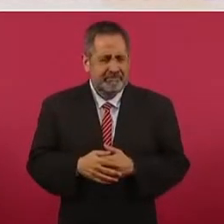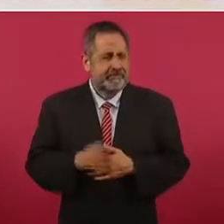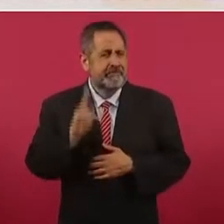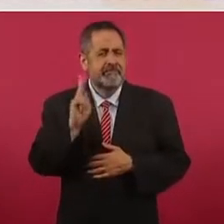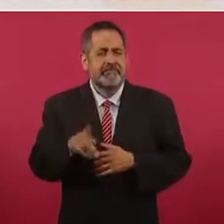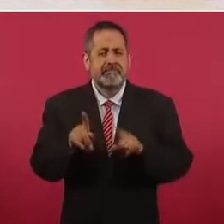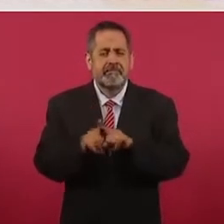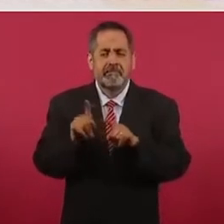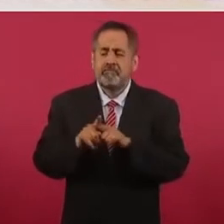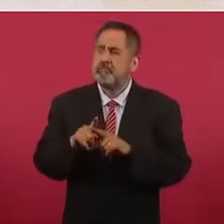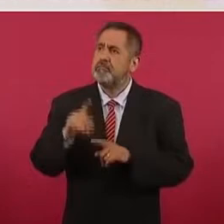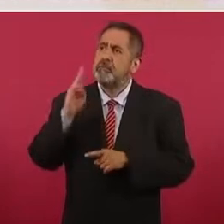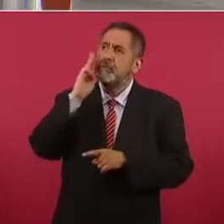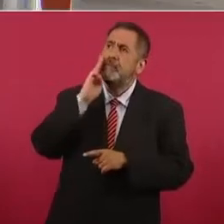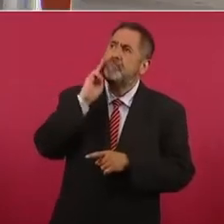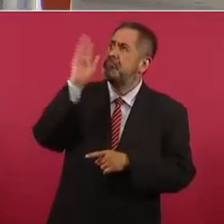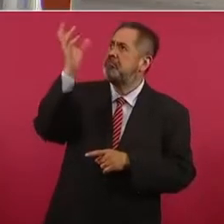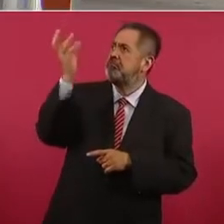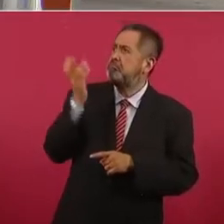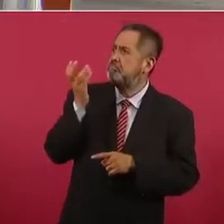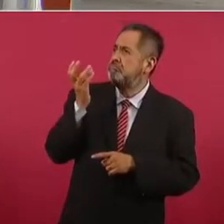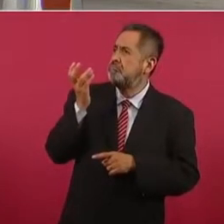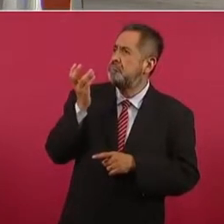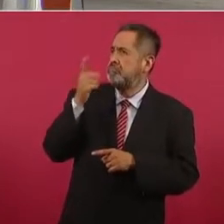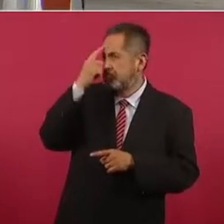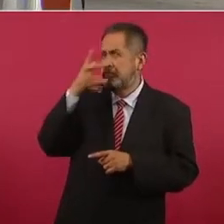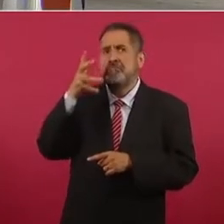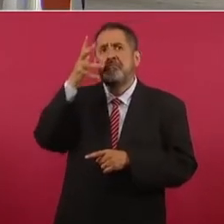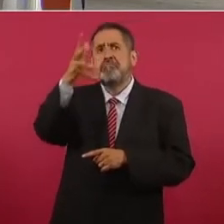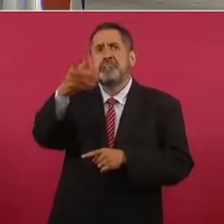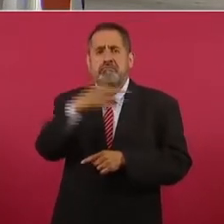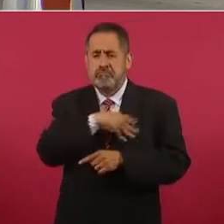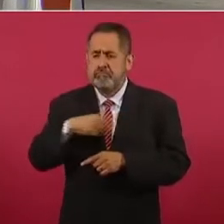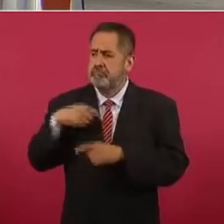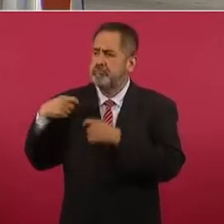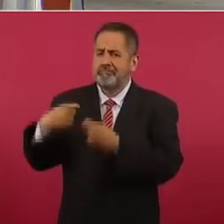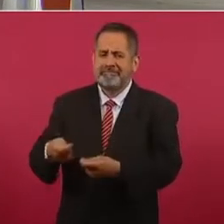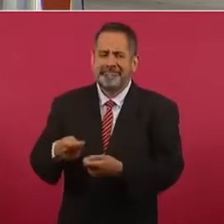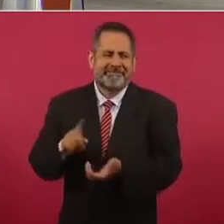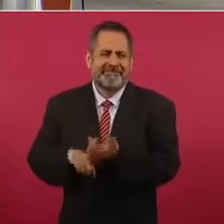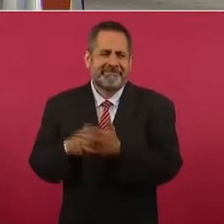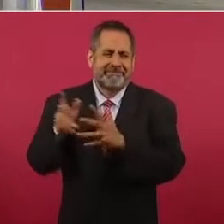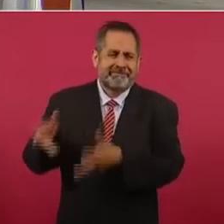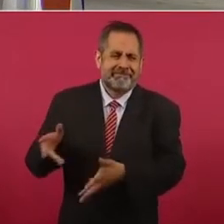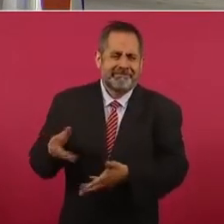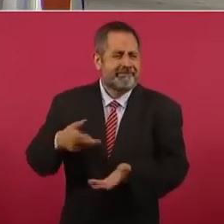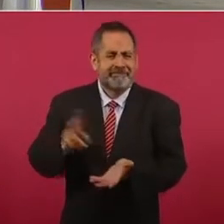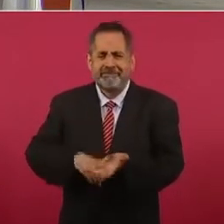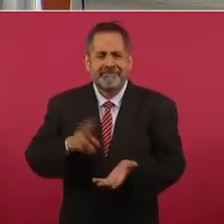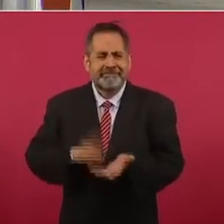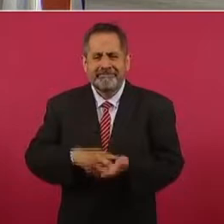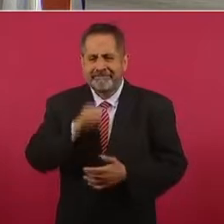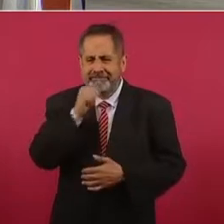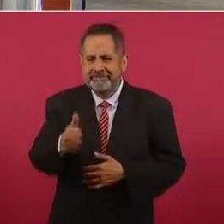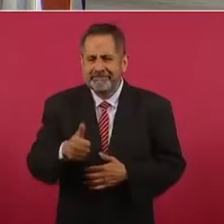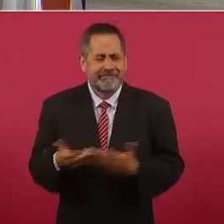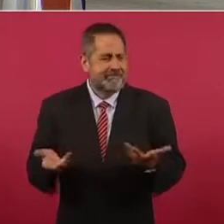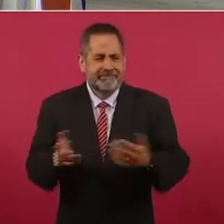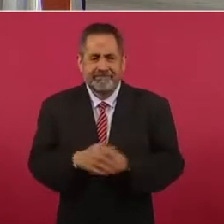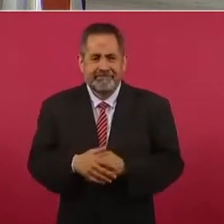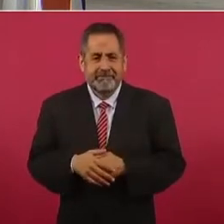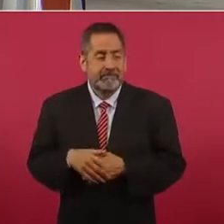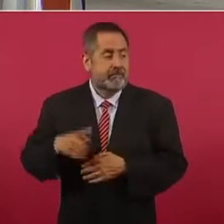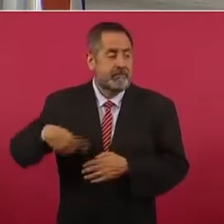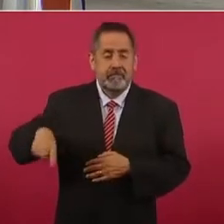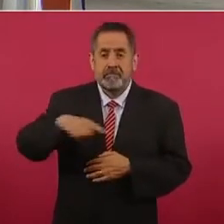guardar manzanas para las nuevas generaciones. Para cuando crezcan, sus hijos no van a valer nada. En el futuro, el petróleo no va